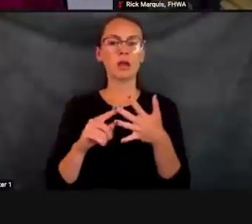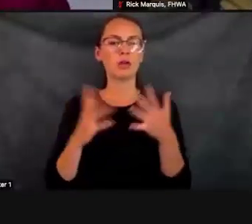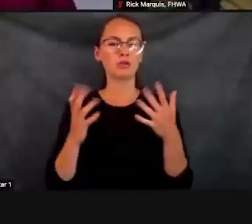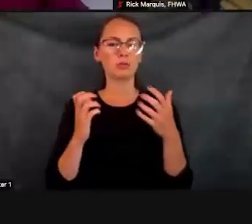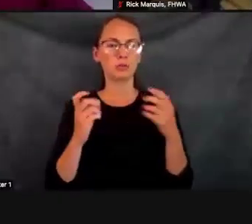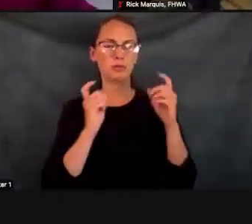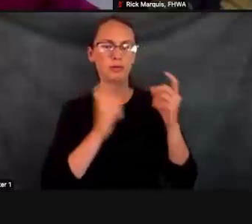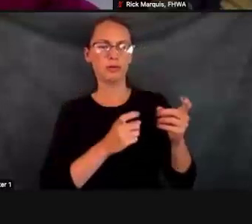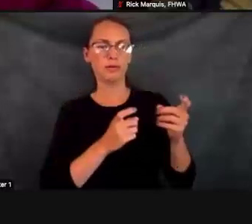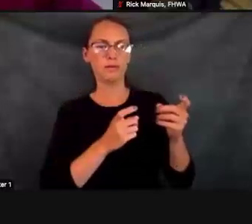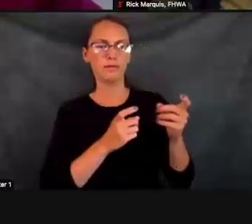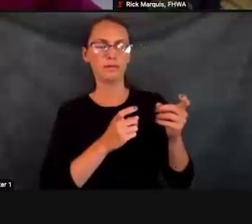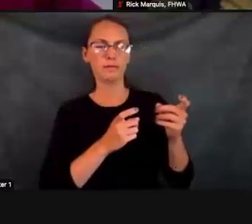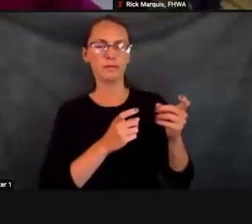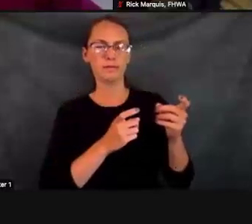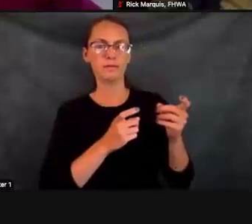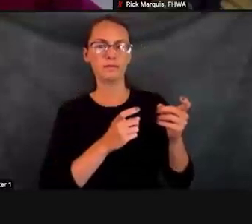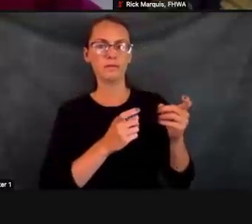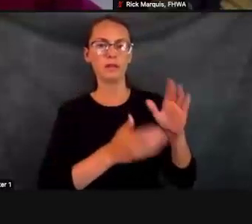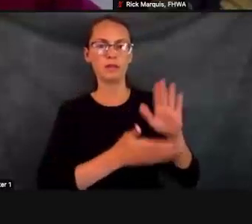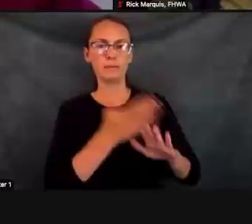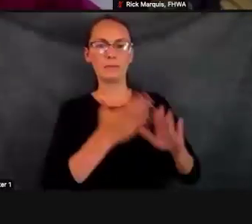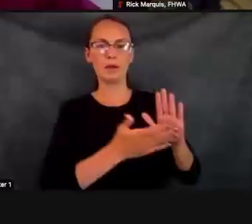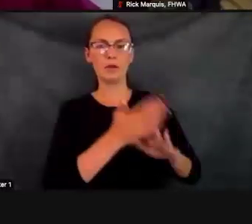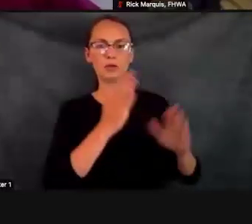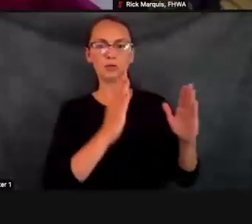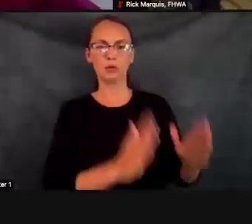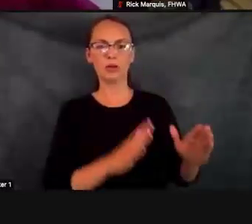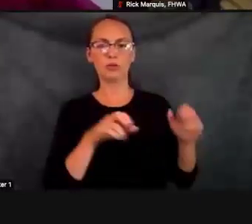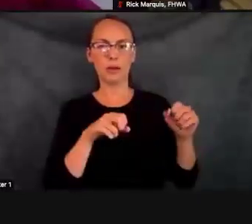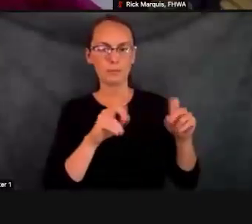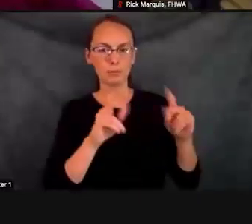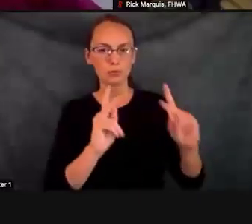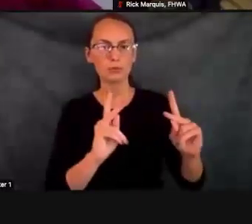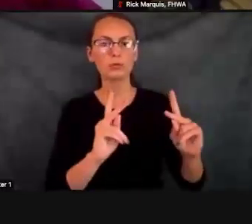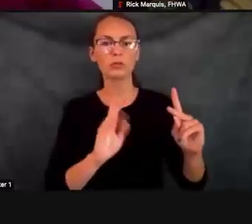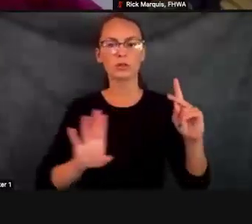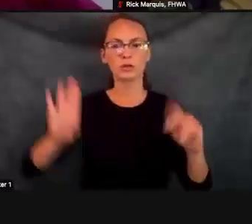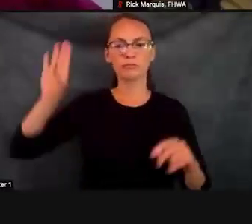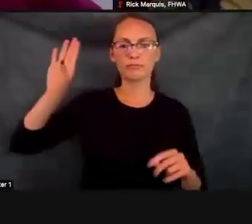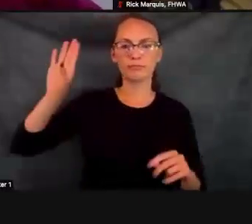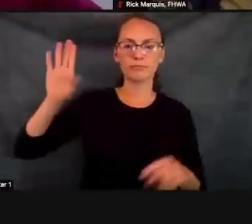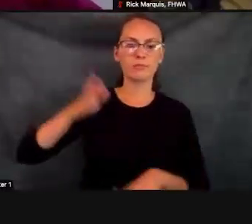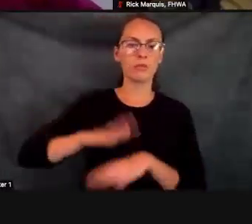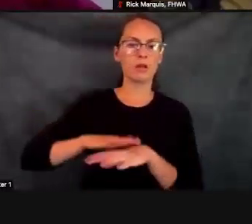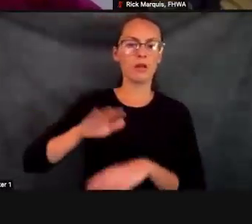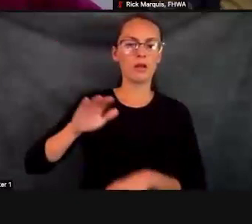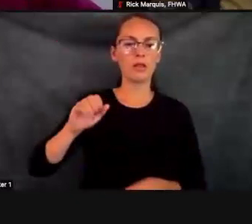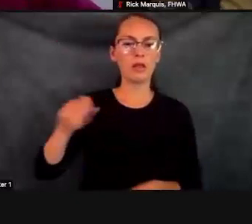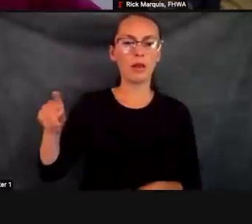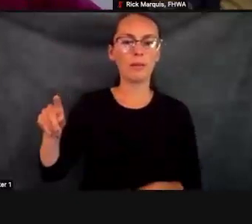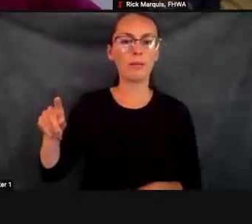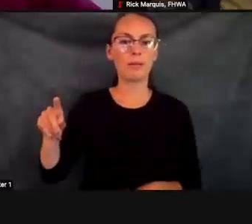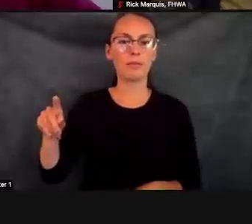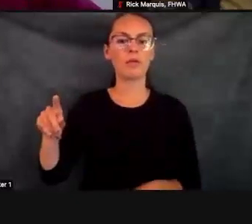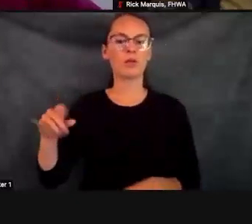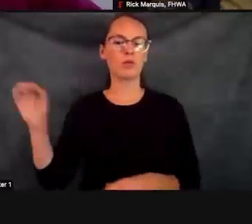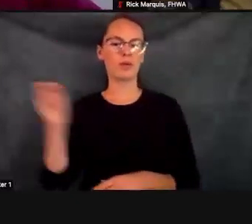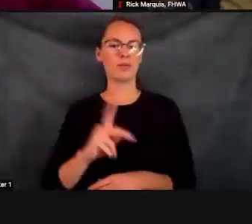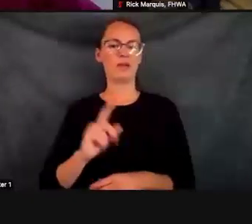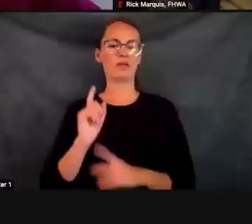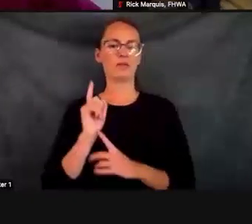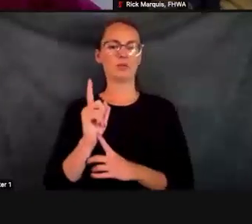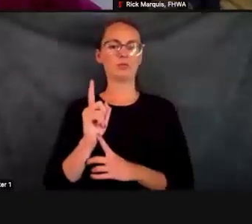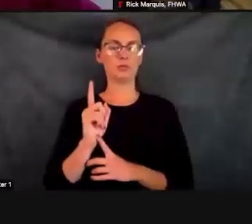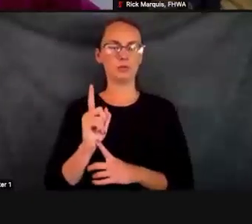lista. Sin embargo, quisiera dar el moderador o la moderadora la oportunidad para ver si hay otras personas que